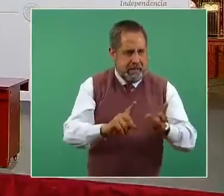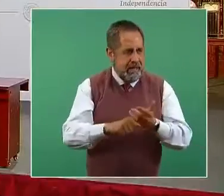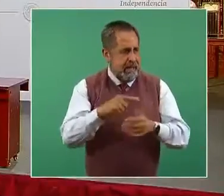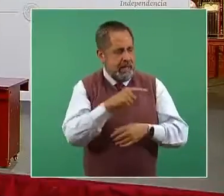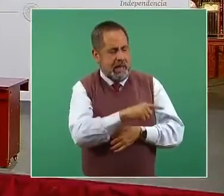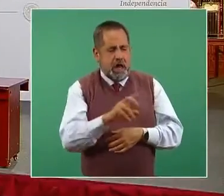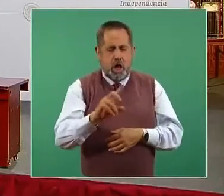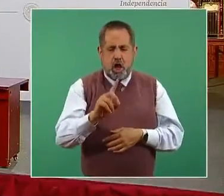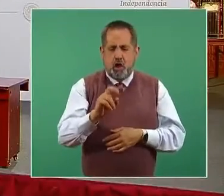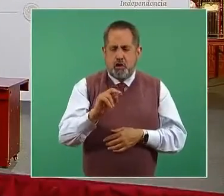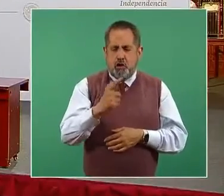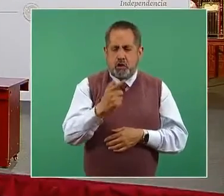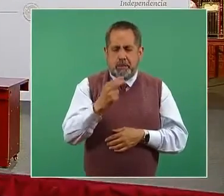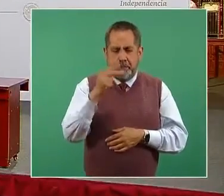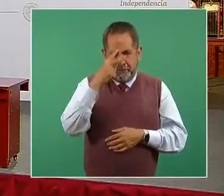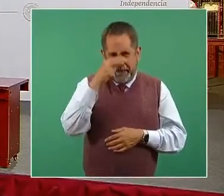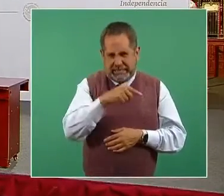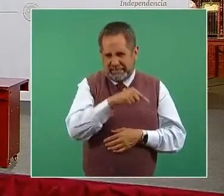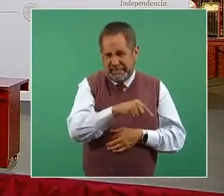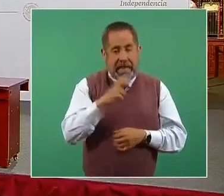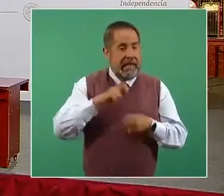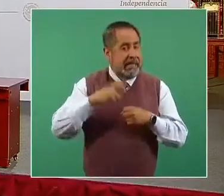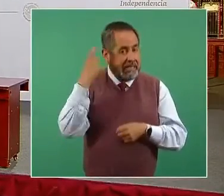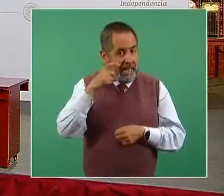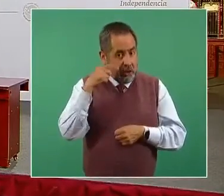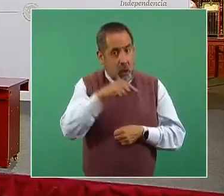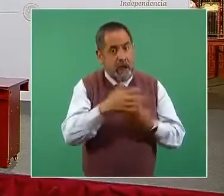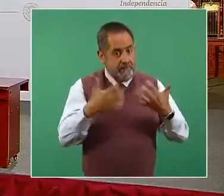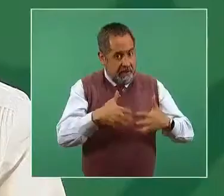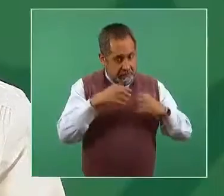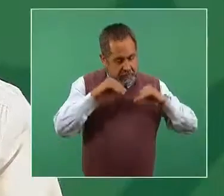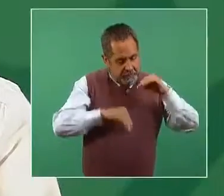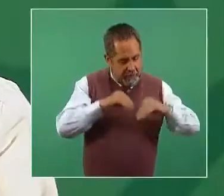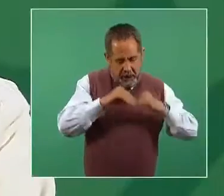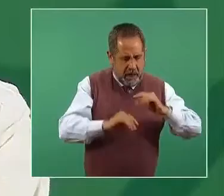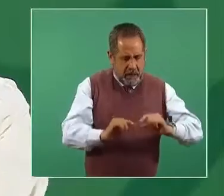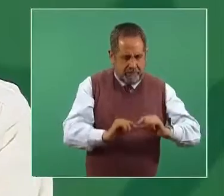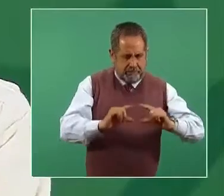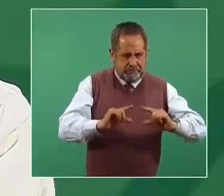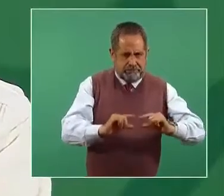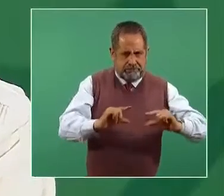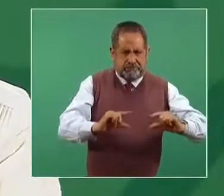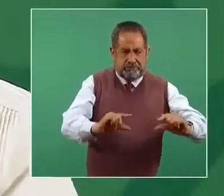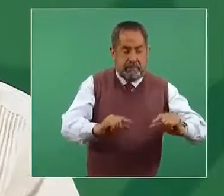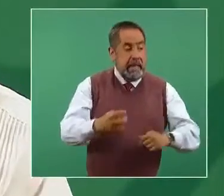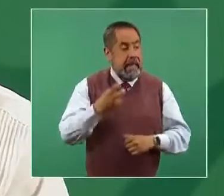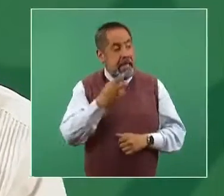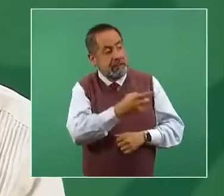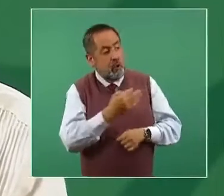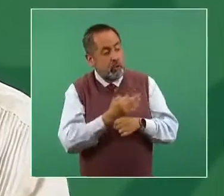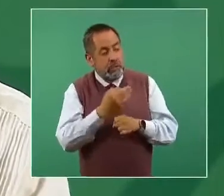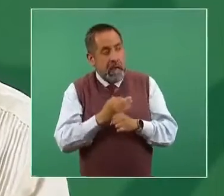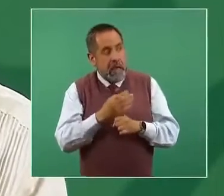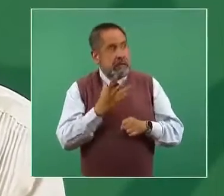llama Drogmex, que está en Querétaro. Y esta planta ha estado en un proceso